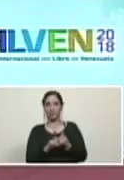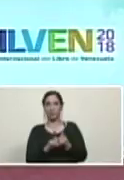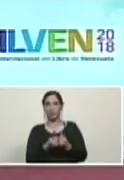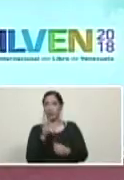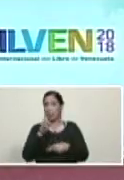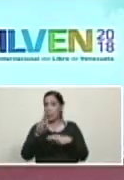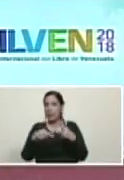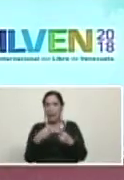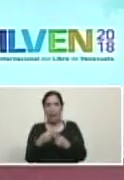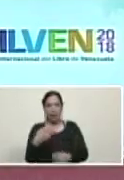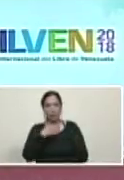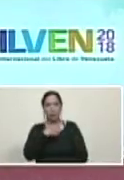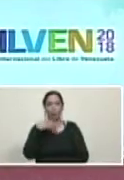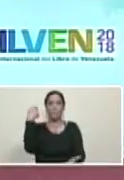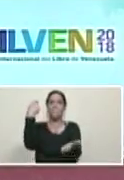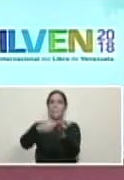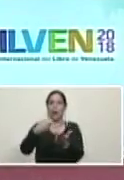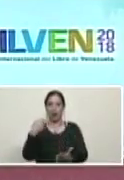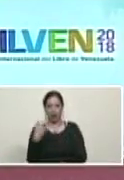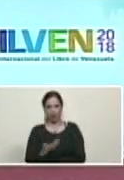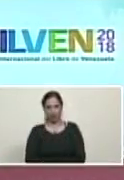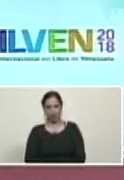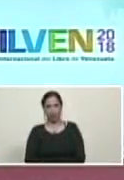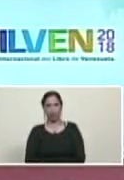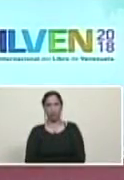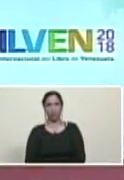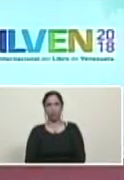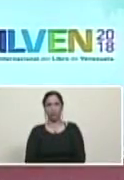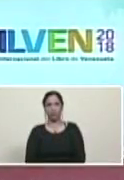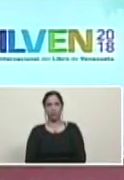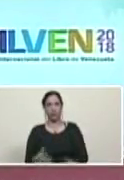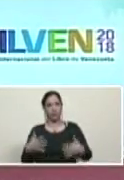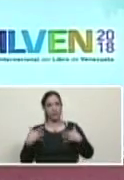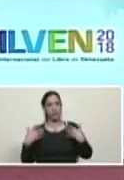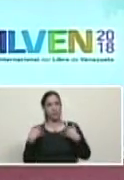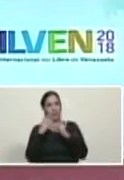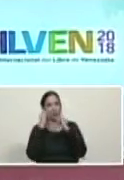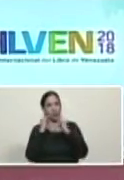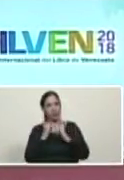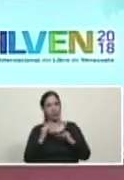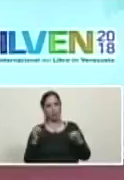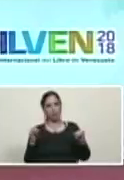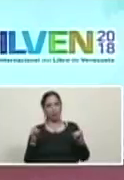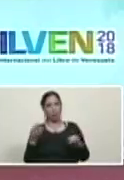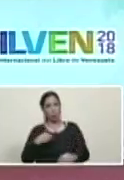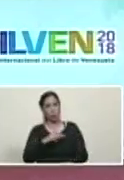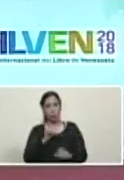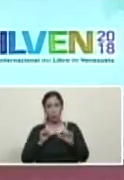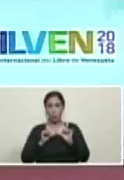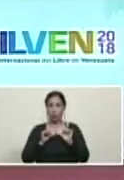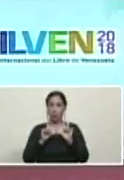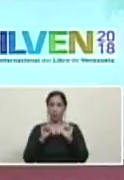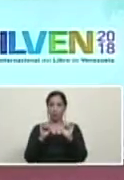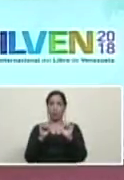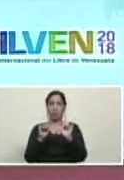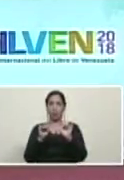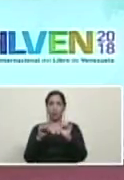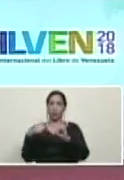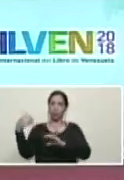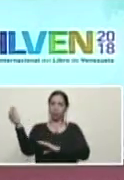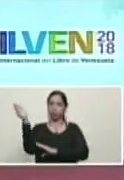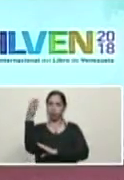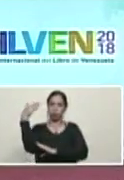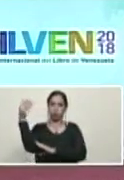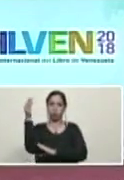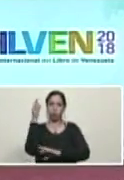Nadie la puede pagar. Es la felicidad que hay que seguir nosotros enarbolando,